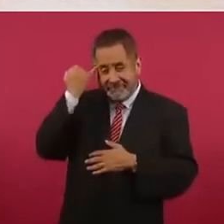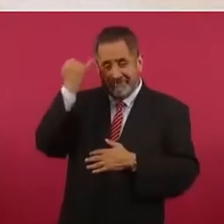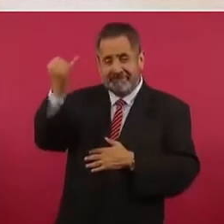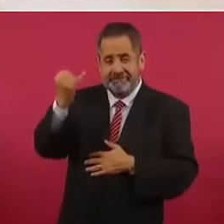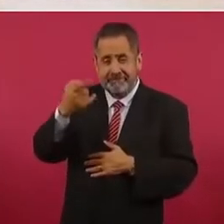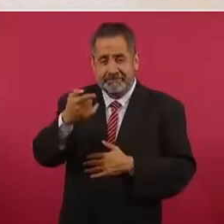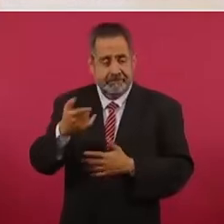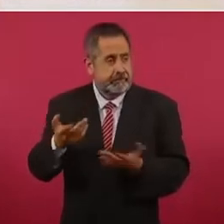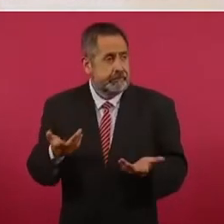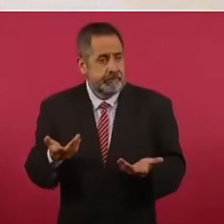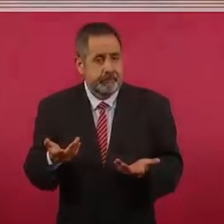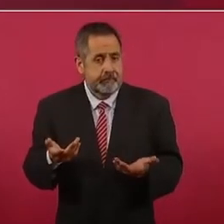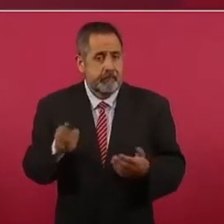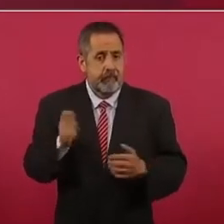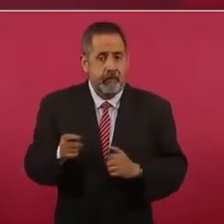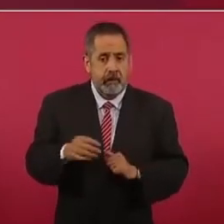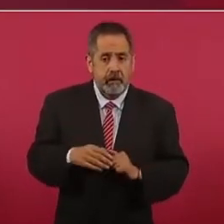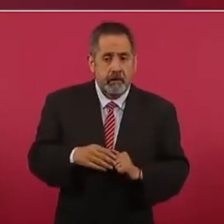sin